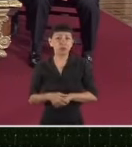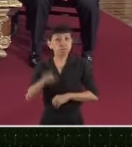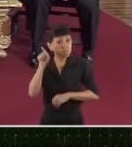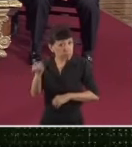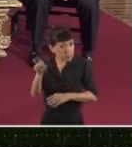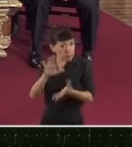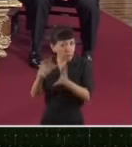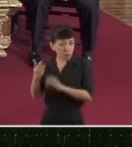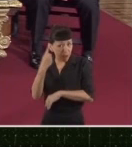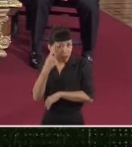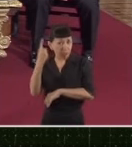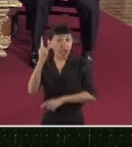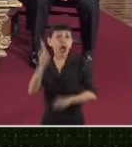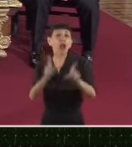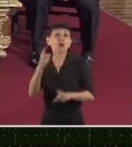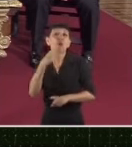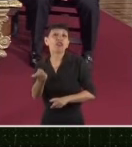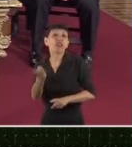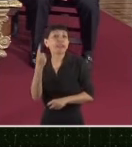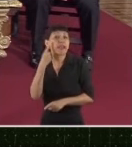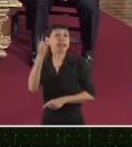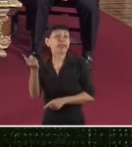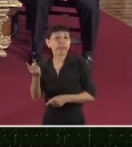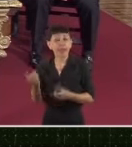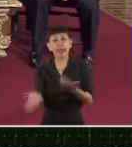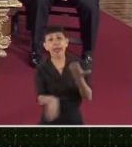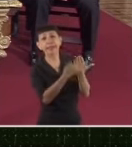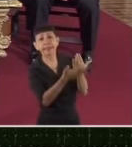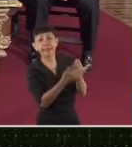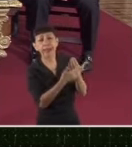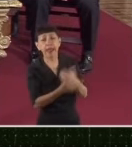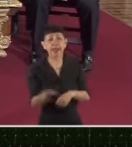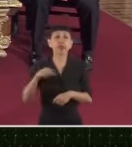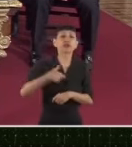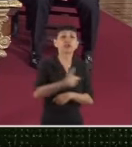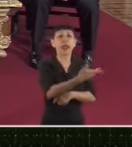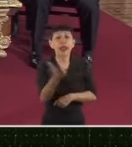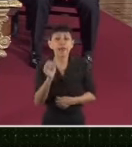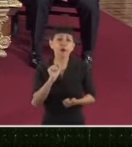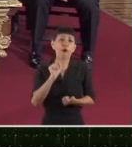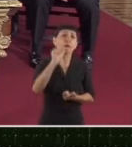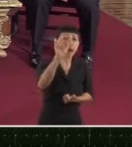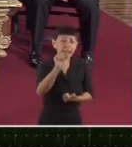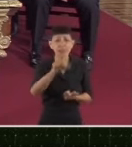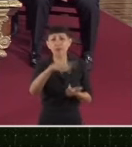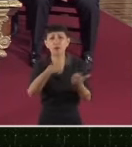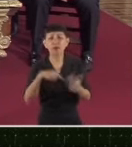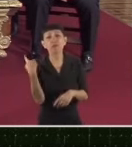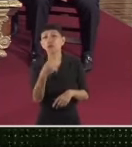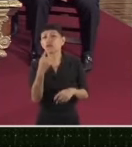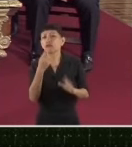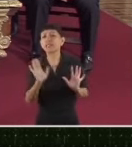o no que están en la misma norma. Por lo tanto, no sabemos si también va a haber un desfinanciamiento de los fondos de la